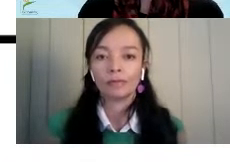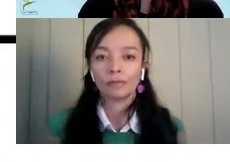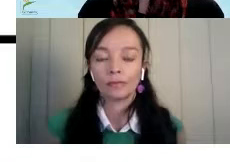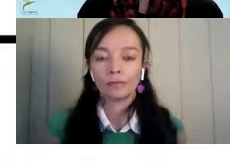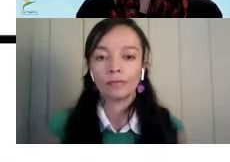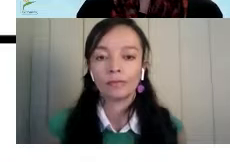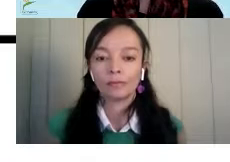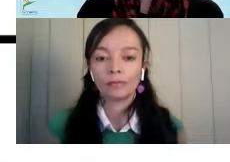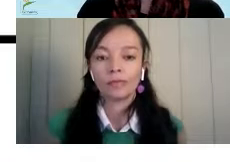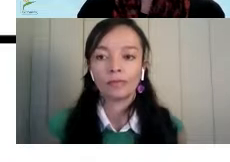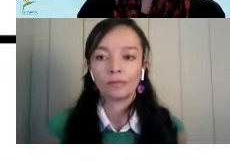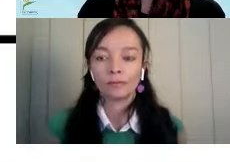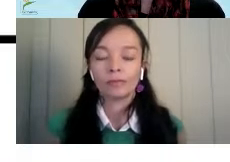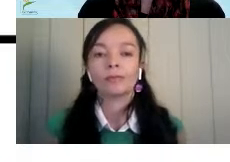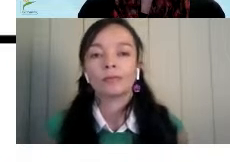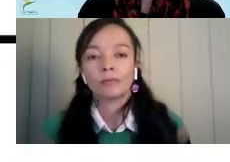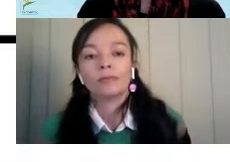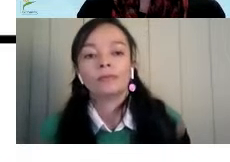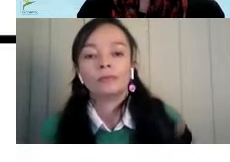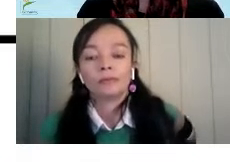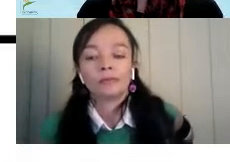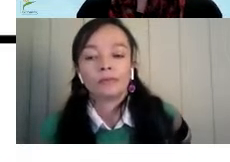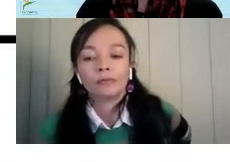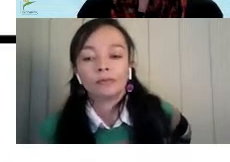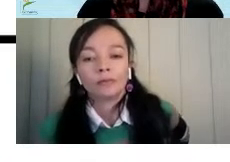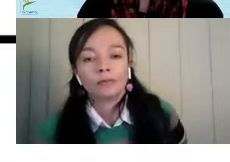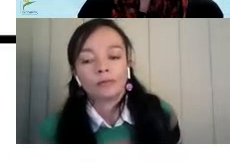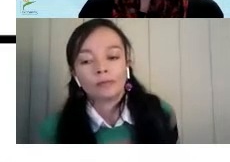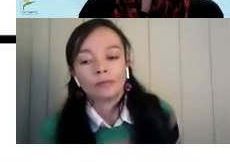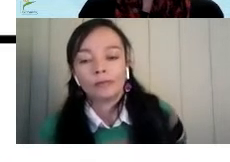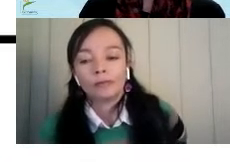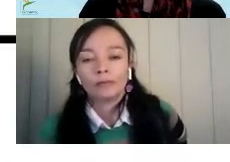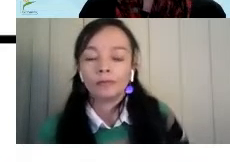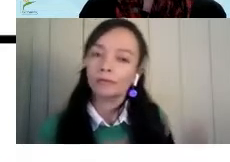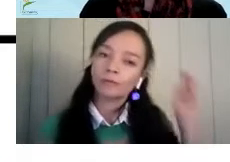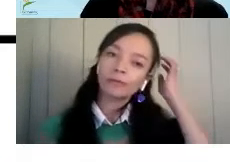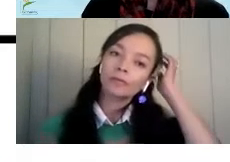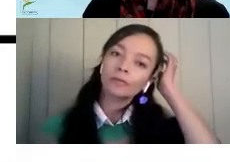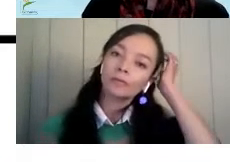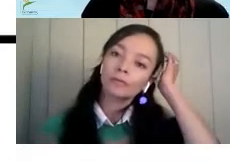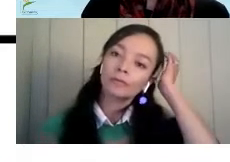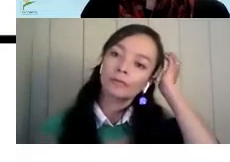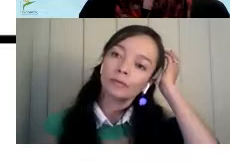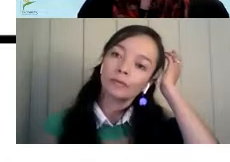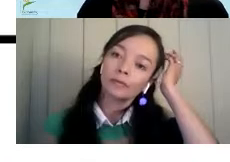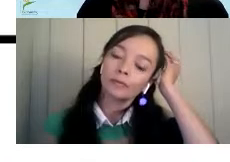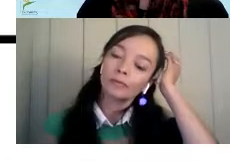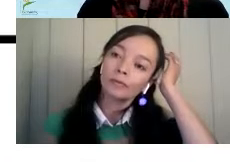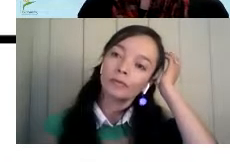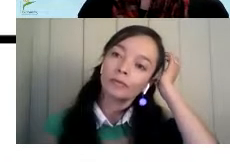de comunicación y el desarrollo. Usamos las señas para apoyar, es como,